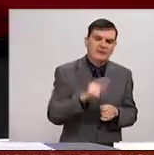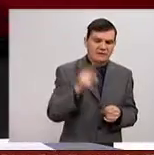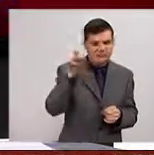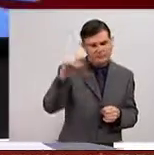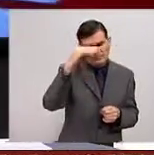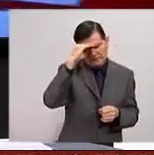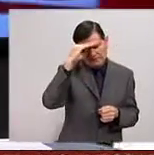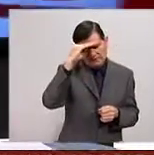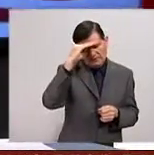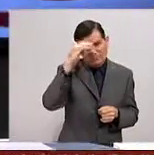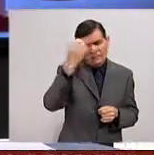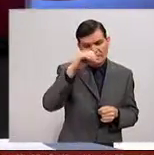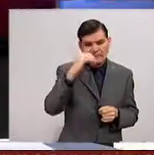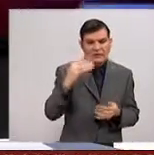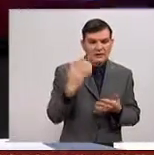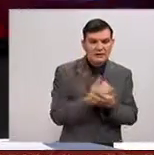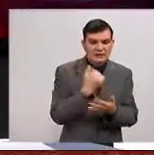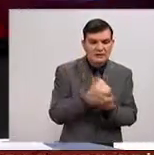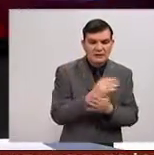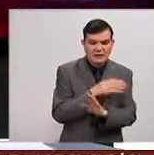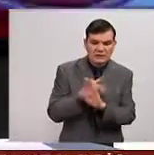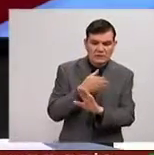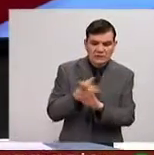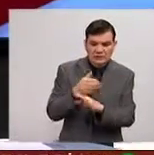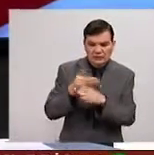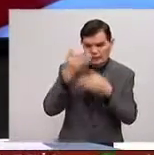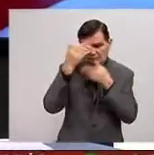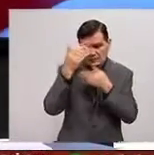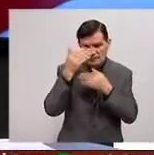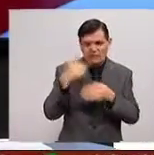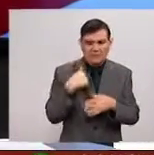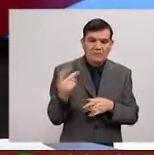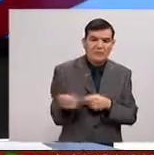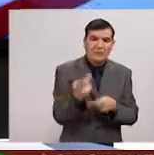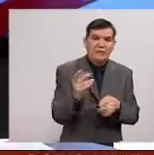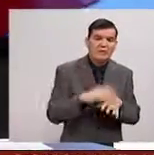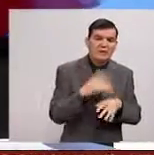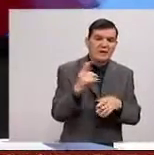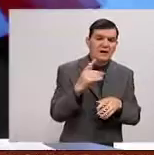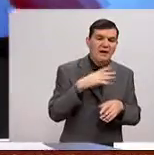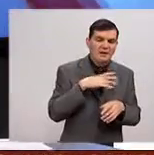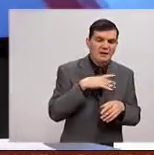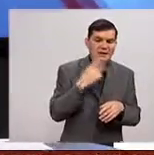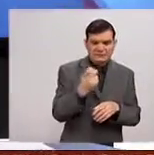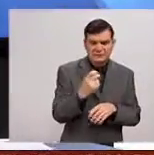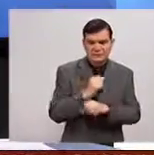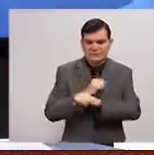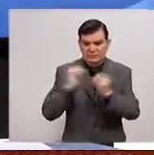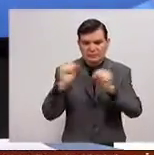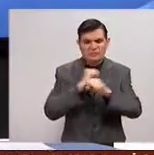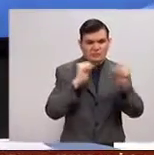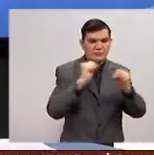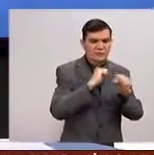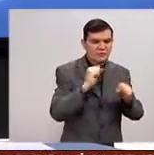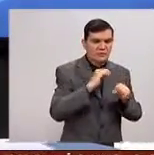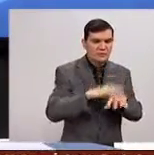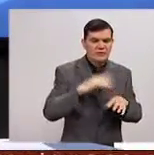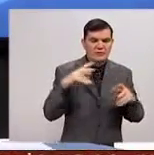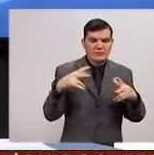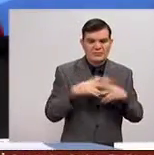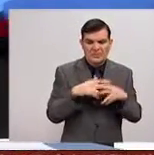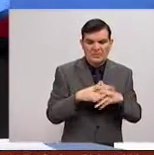tu perspectiva, ¿se está ganando la guerra contra el terrorismo? Y te lo digo porque a pesar de que están estos actos pues